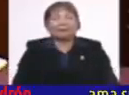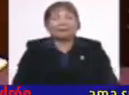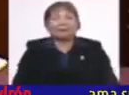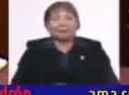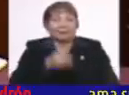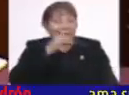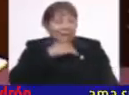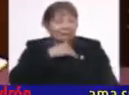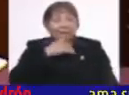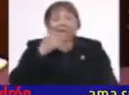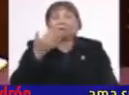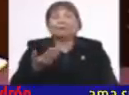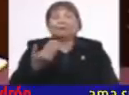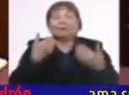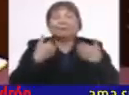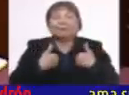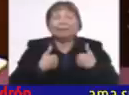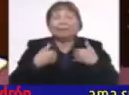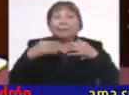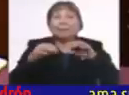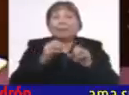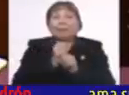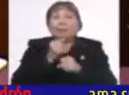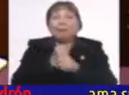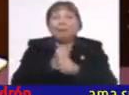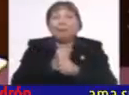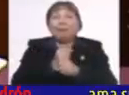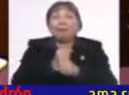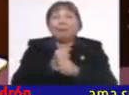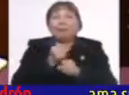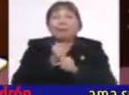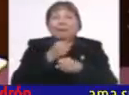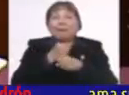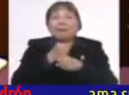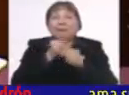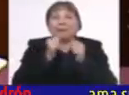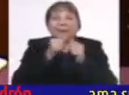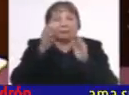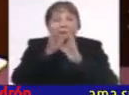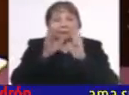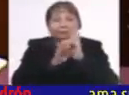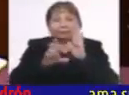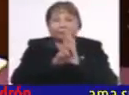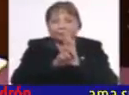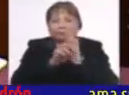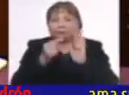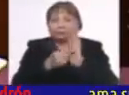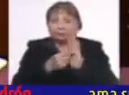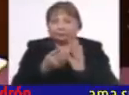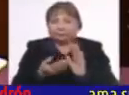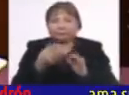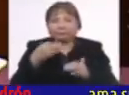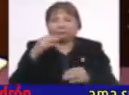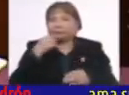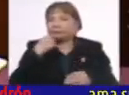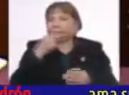conscientes que tenemos que obrar a obrar constitucionalmente yo